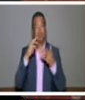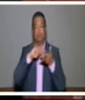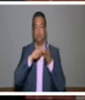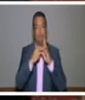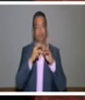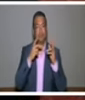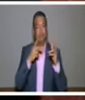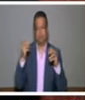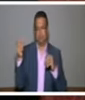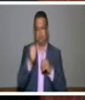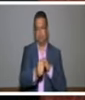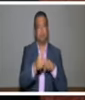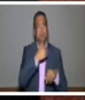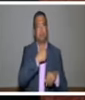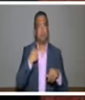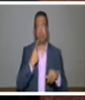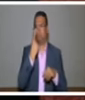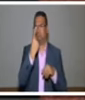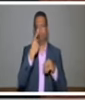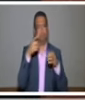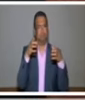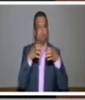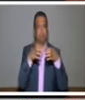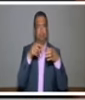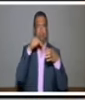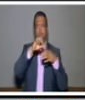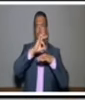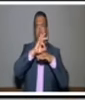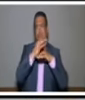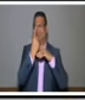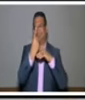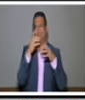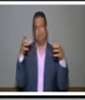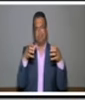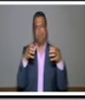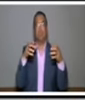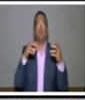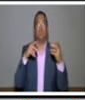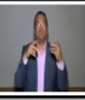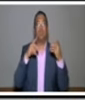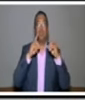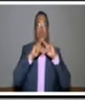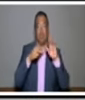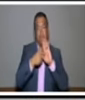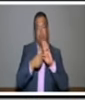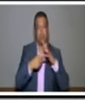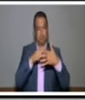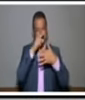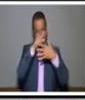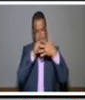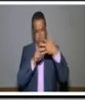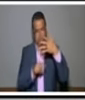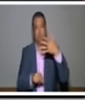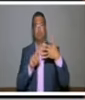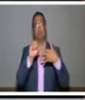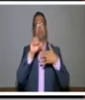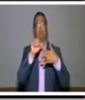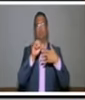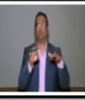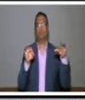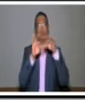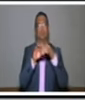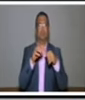único para liberar ese presupuesto de educación y hacerlo llegar al estudiante, enfatizando en los STEM subjects de ciencias, tecnologías y